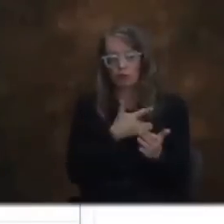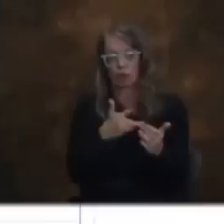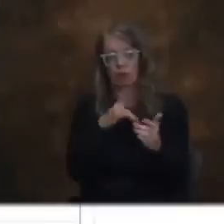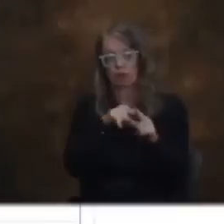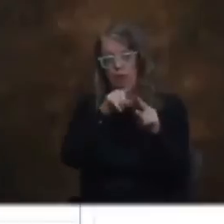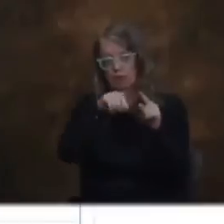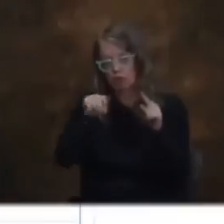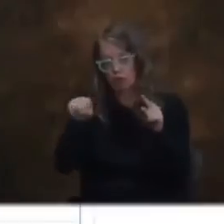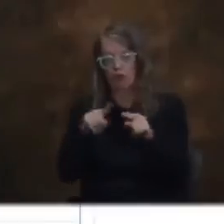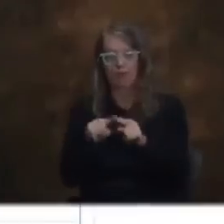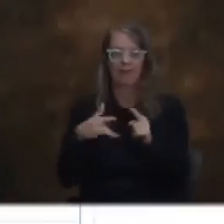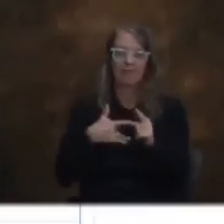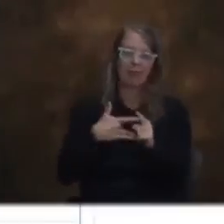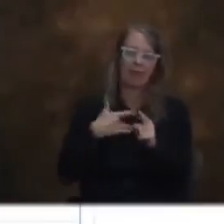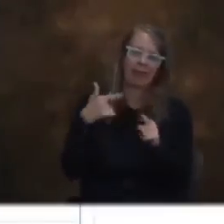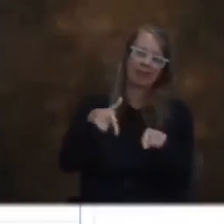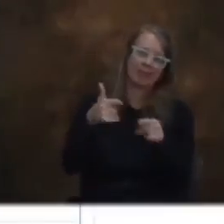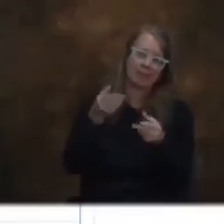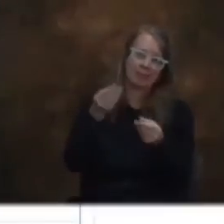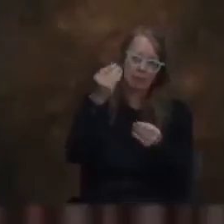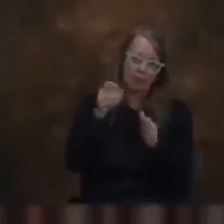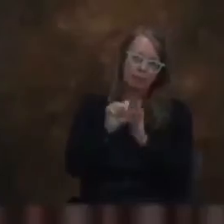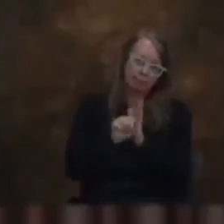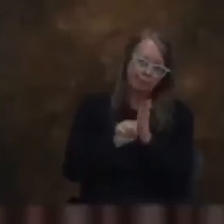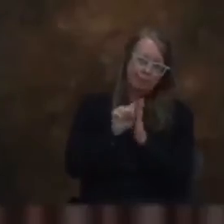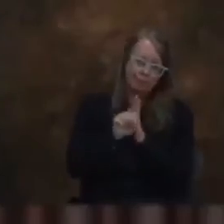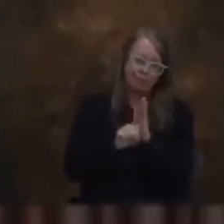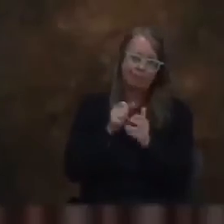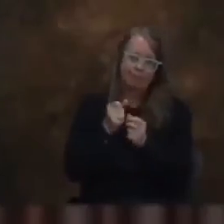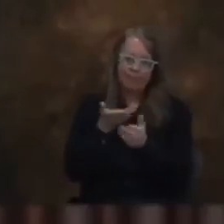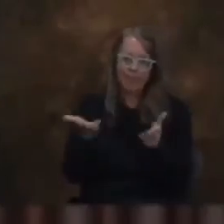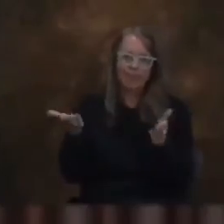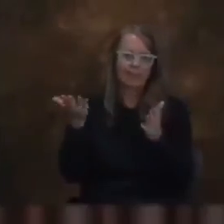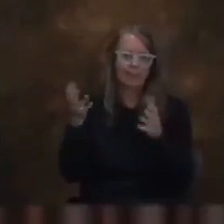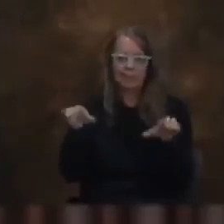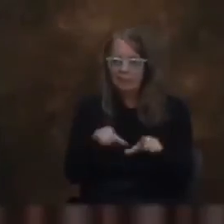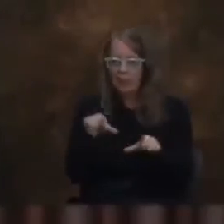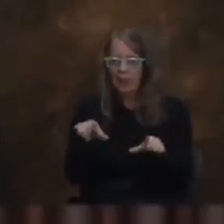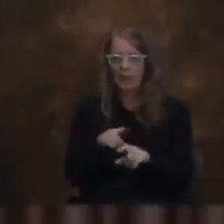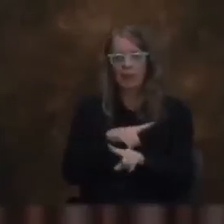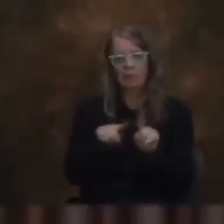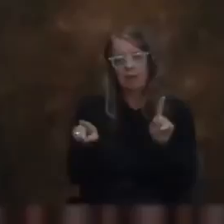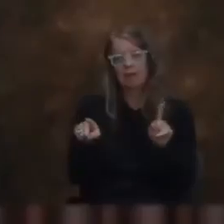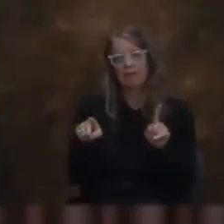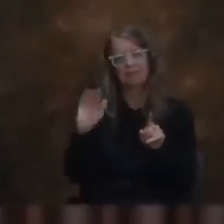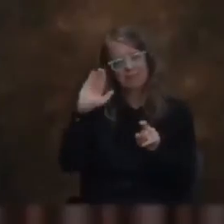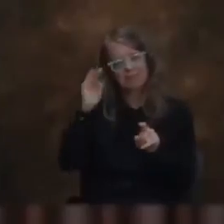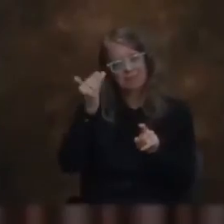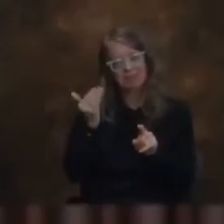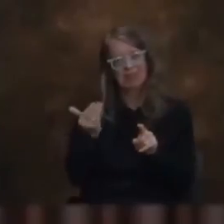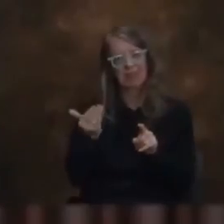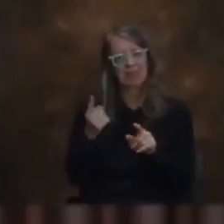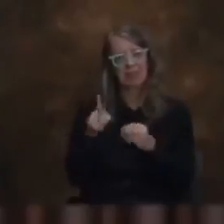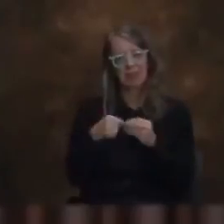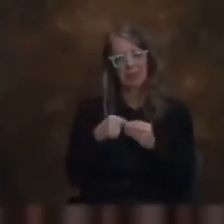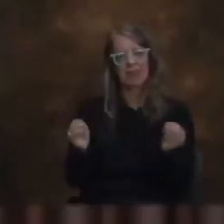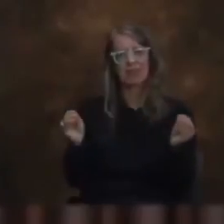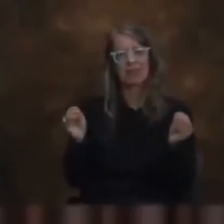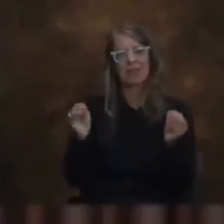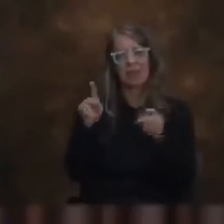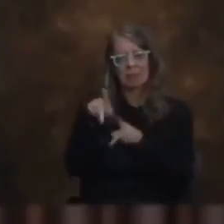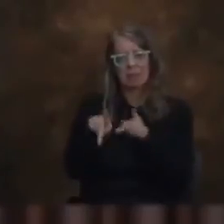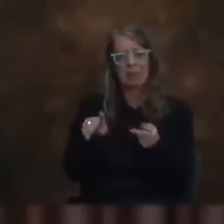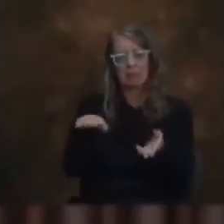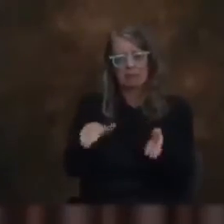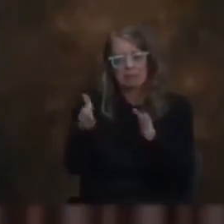el tiempo y de cierta manera creo que cuando cuando la gente comienza a morir creo que